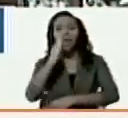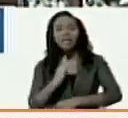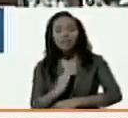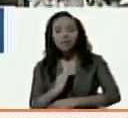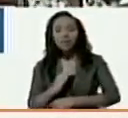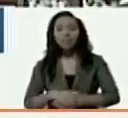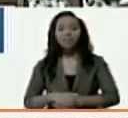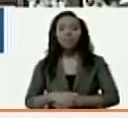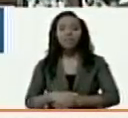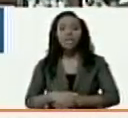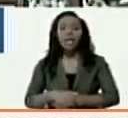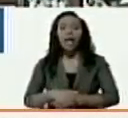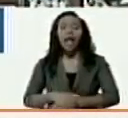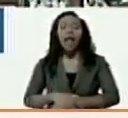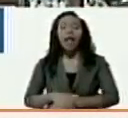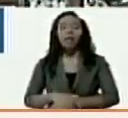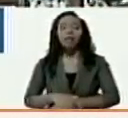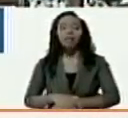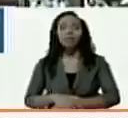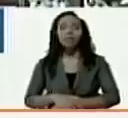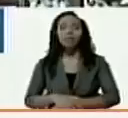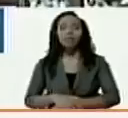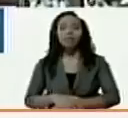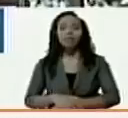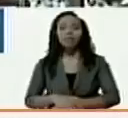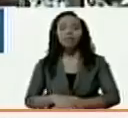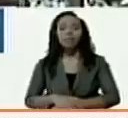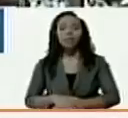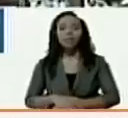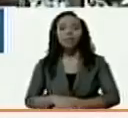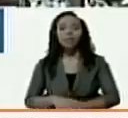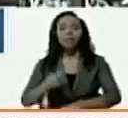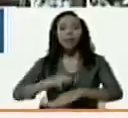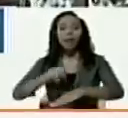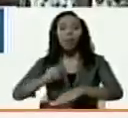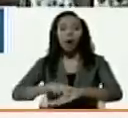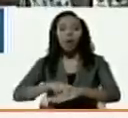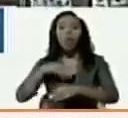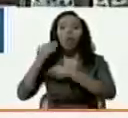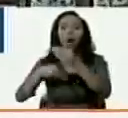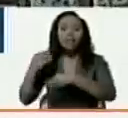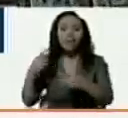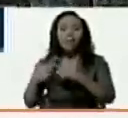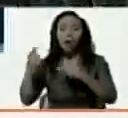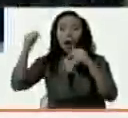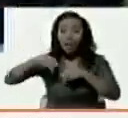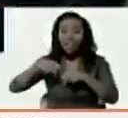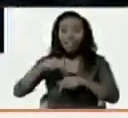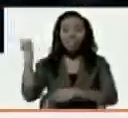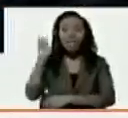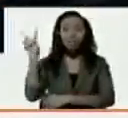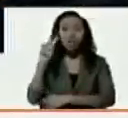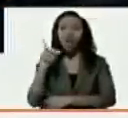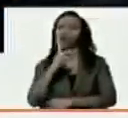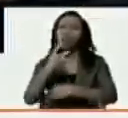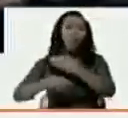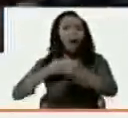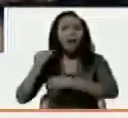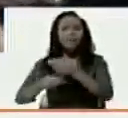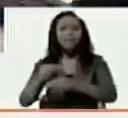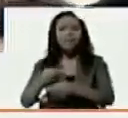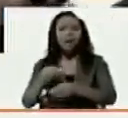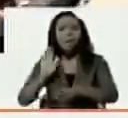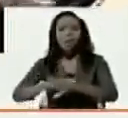Eso lo hacen en Paraguay. Pero aquí en Venezuela no lo van a hacer más nunca. Los Estados Unidos más nunca meterán sus manos